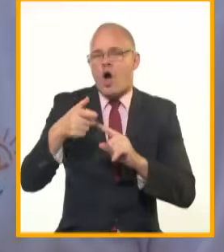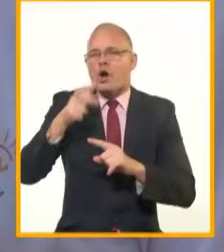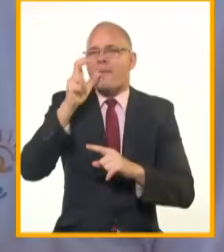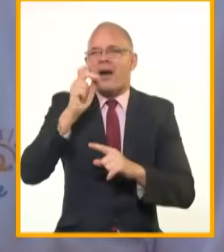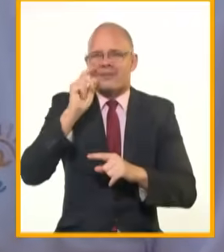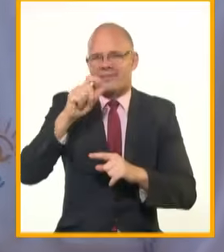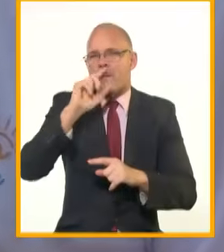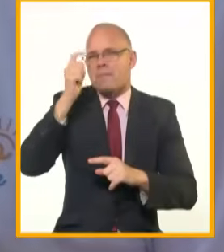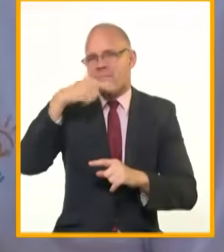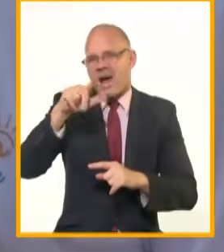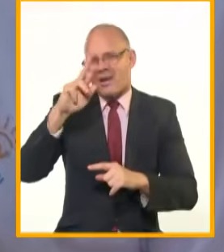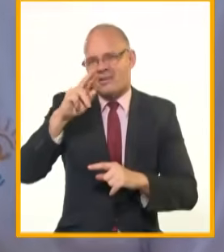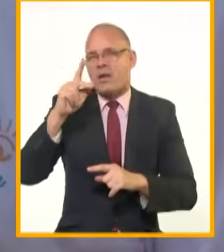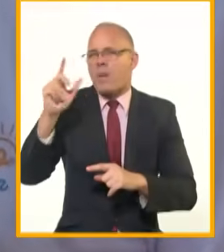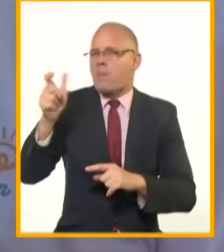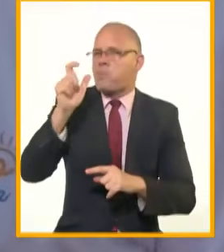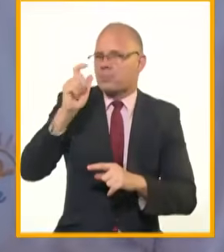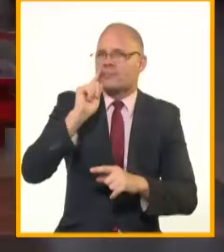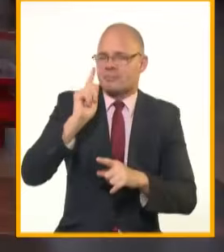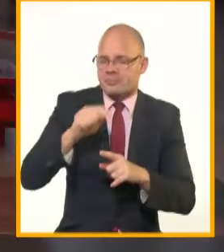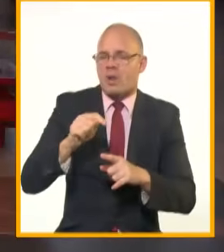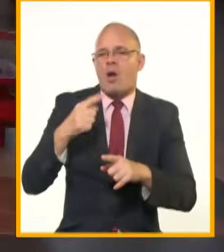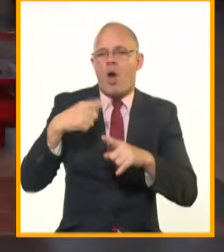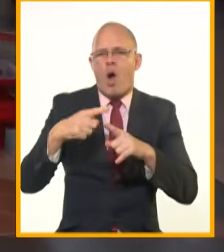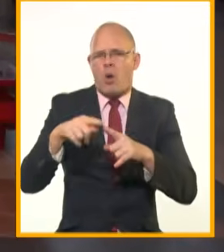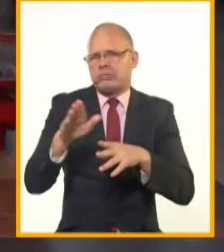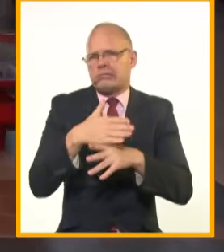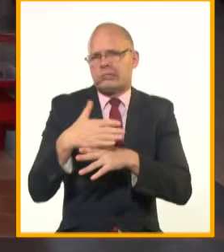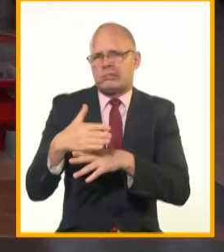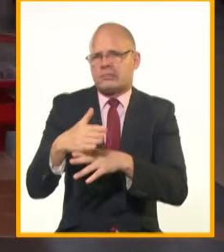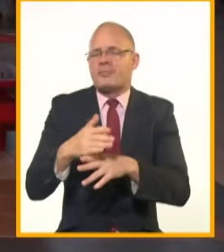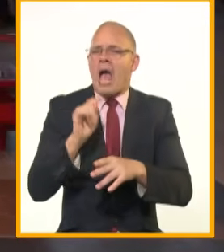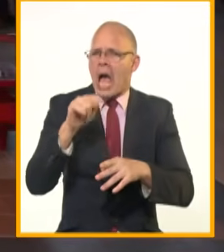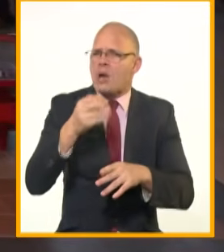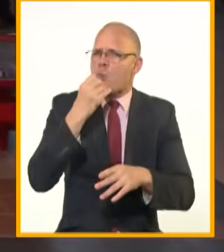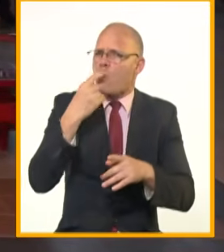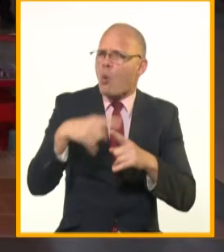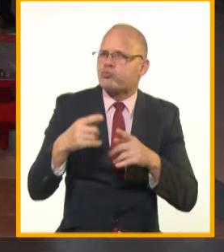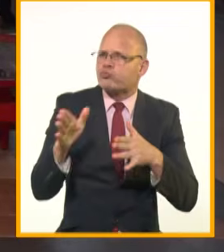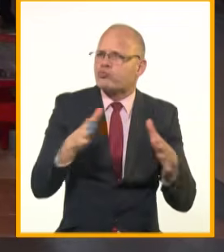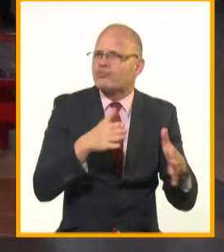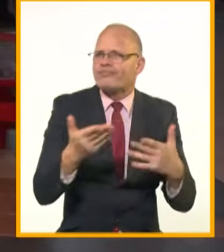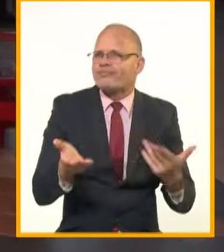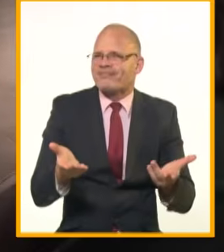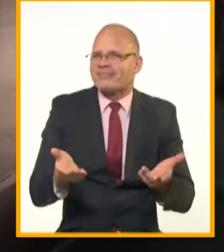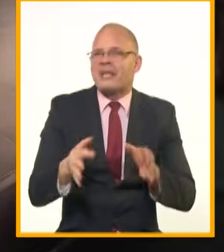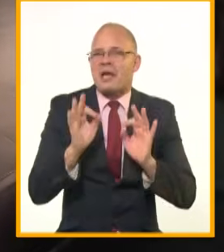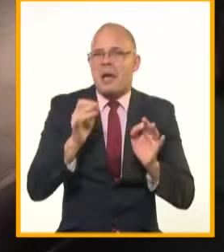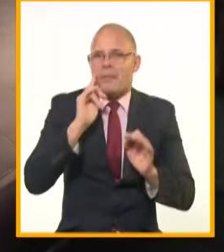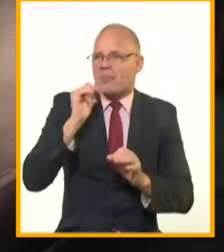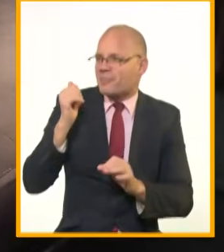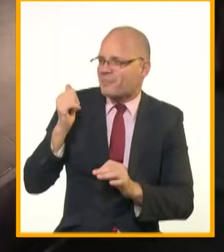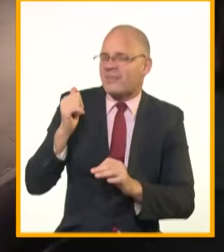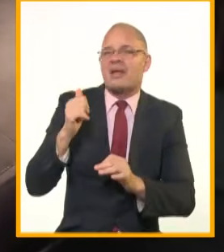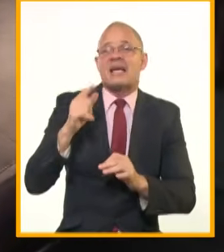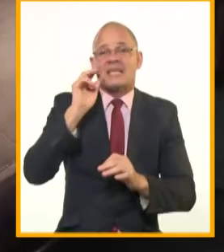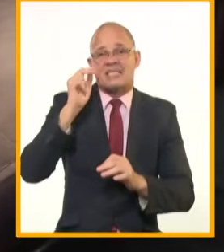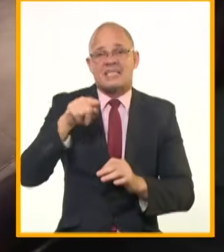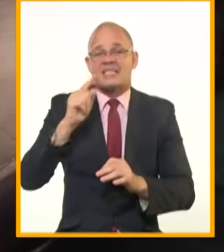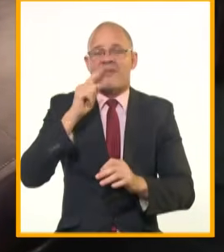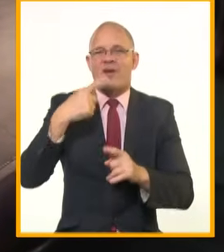de coctelería y otros productos. Entre las ofertas más destacadas se encuentra el Resort Memories